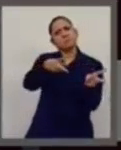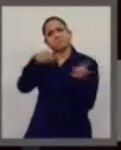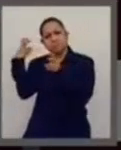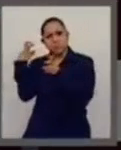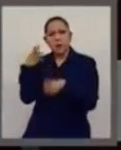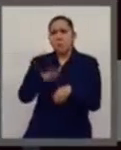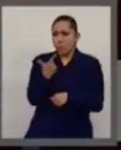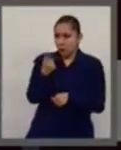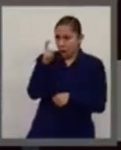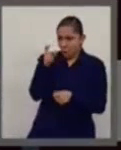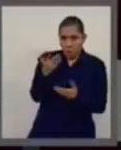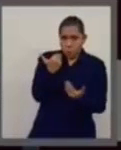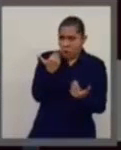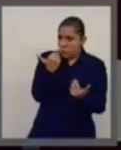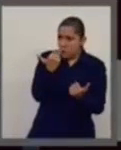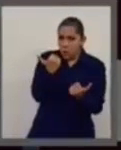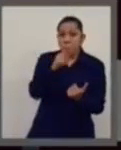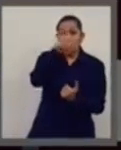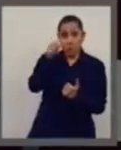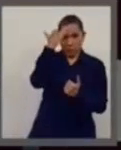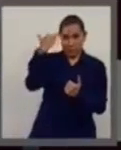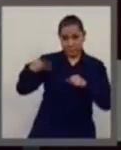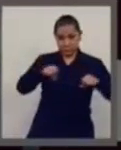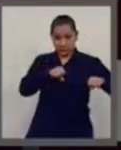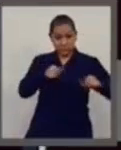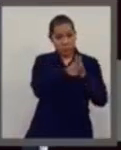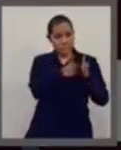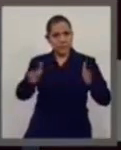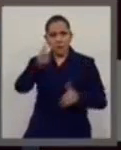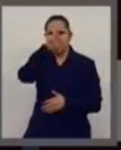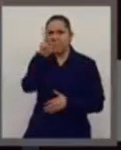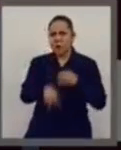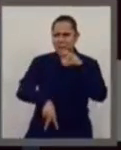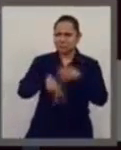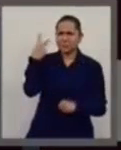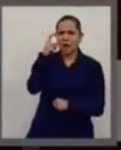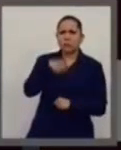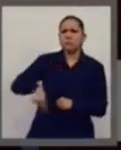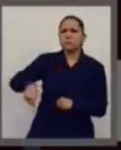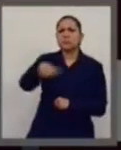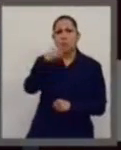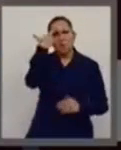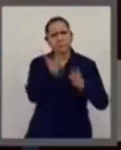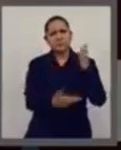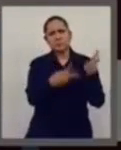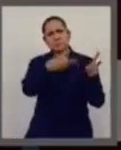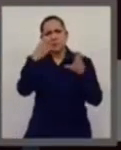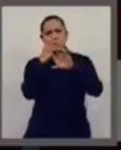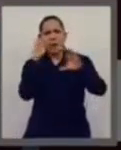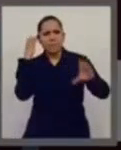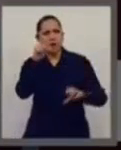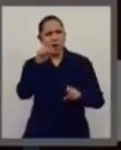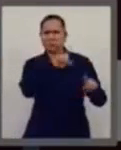época de estiaje y posterior al sismo del 19 de septiembre. También es importante que